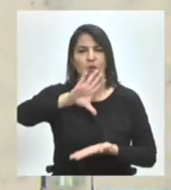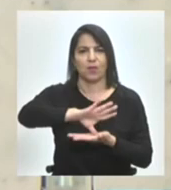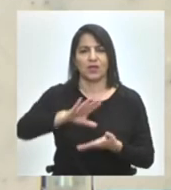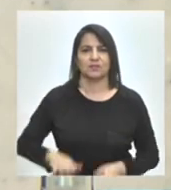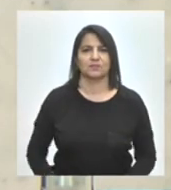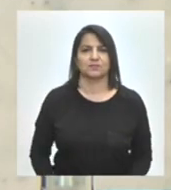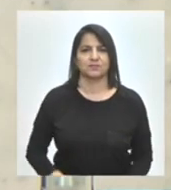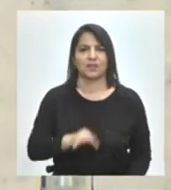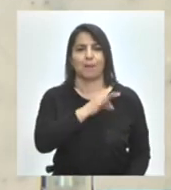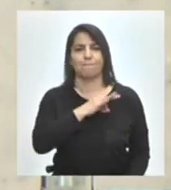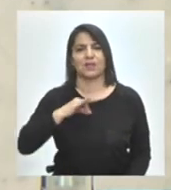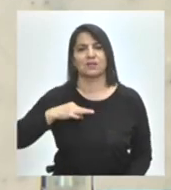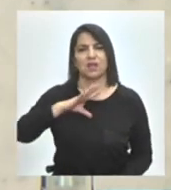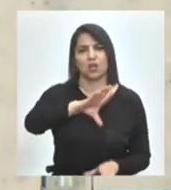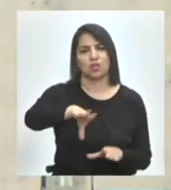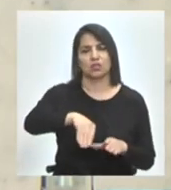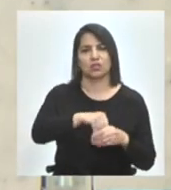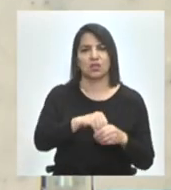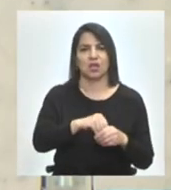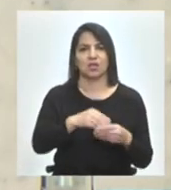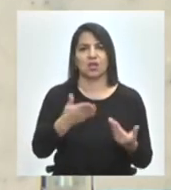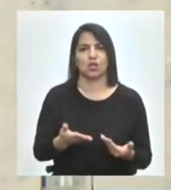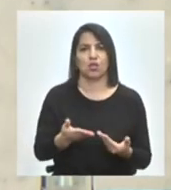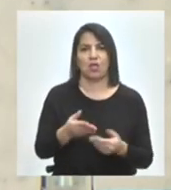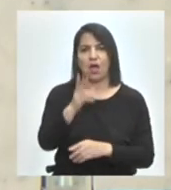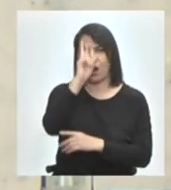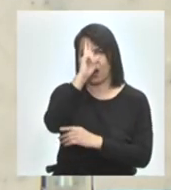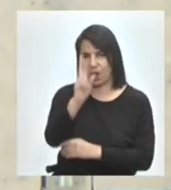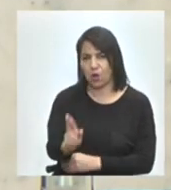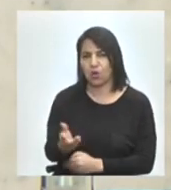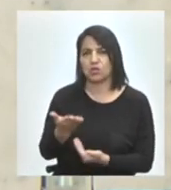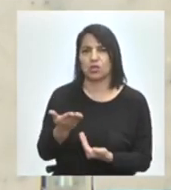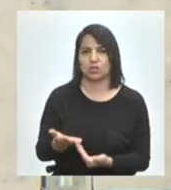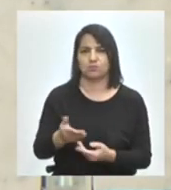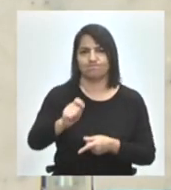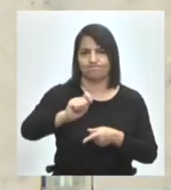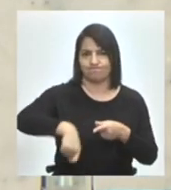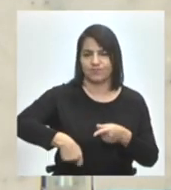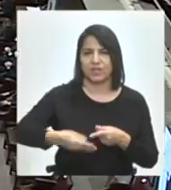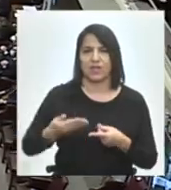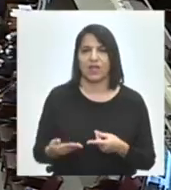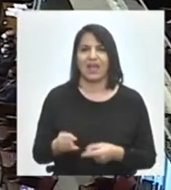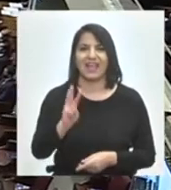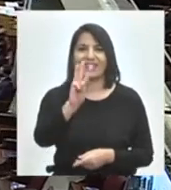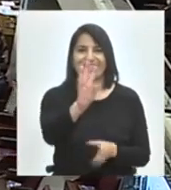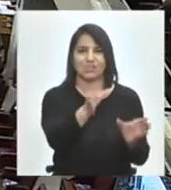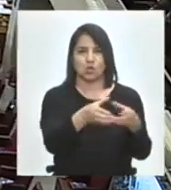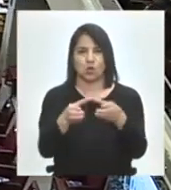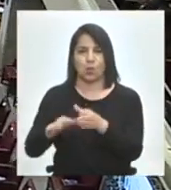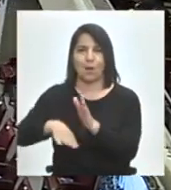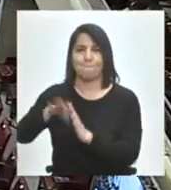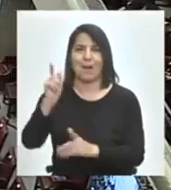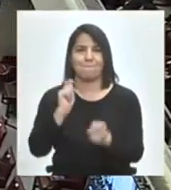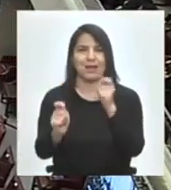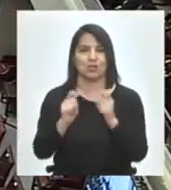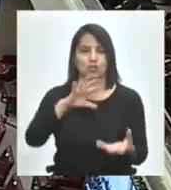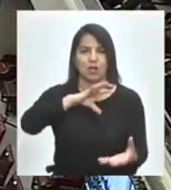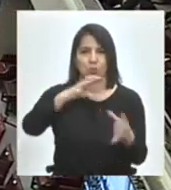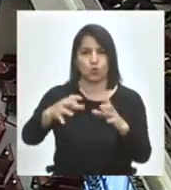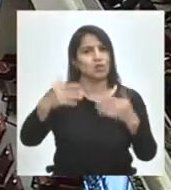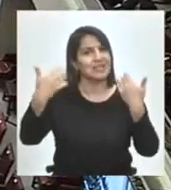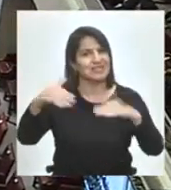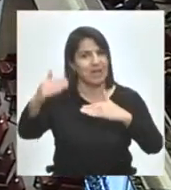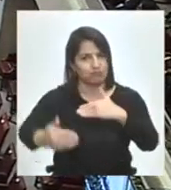El Ministerio del Interior ha reconocido que tres de las bandas más peligrosas del mundo ya están operando y